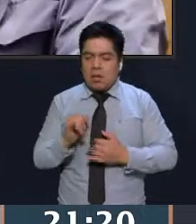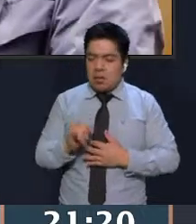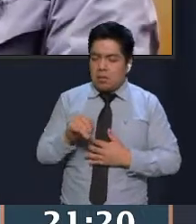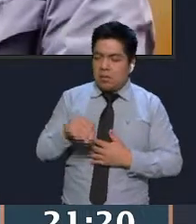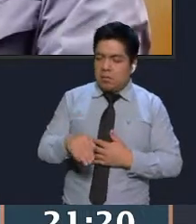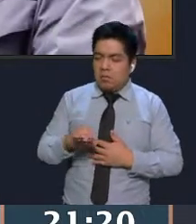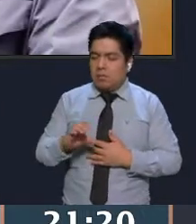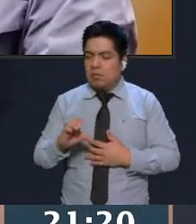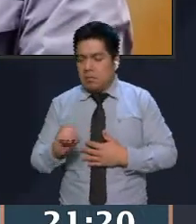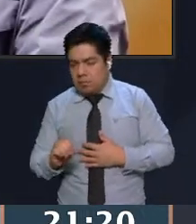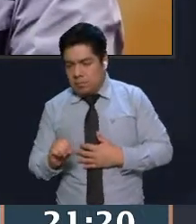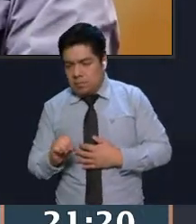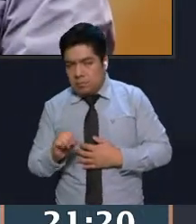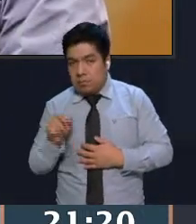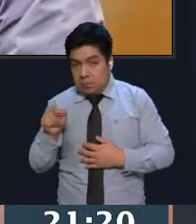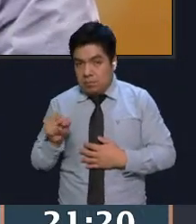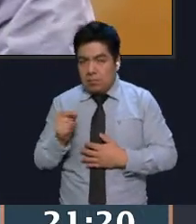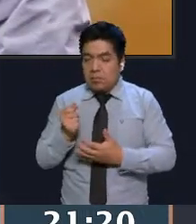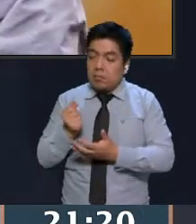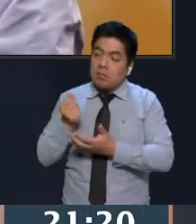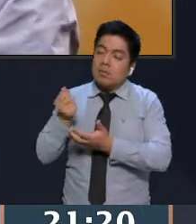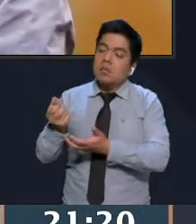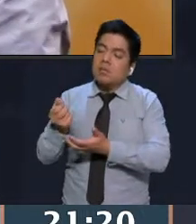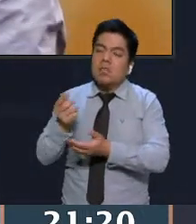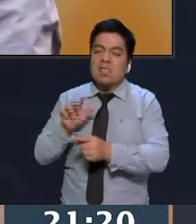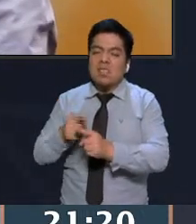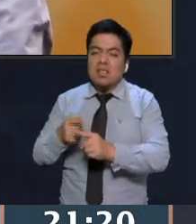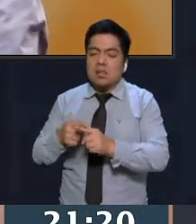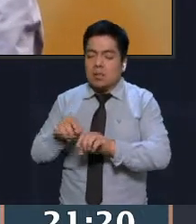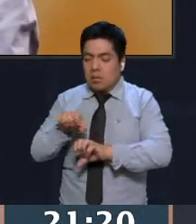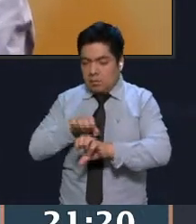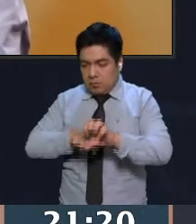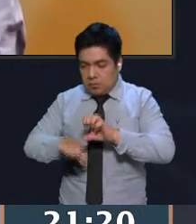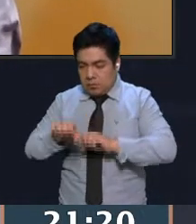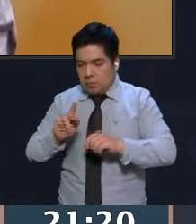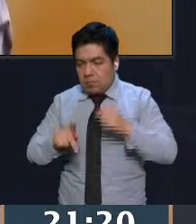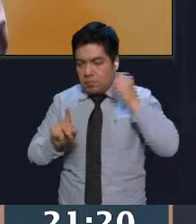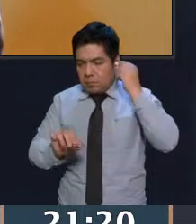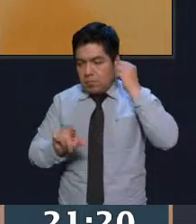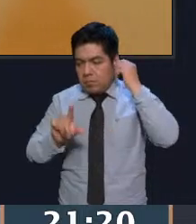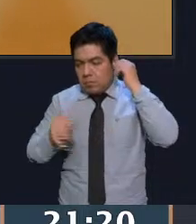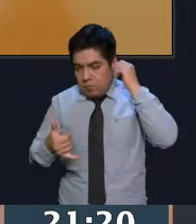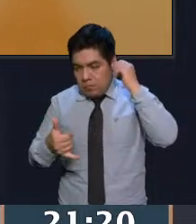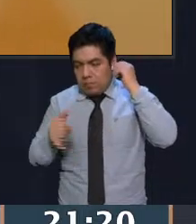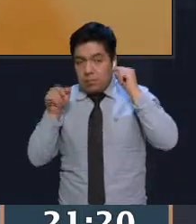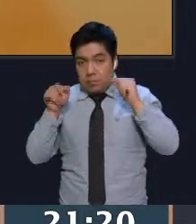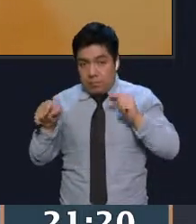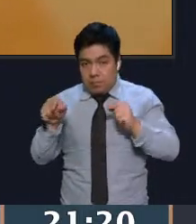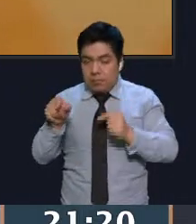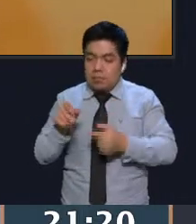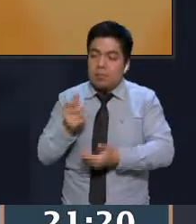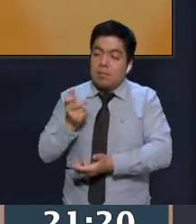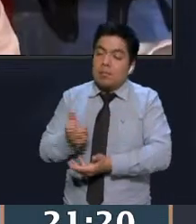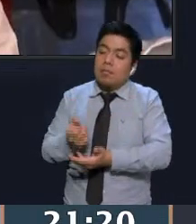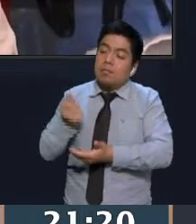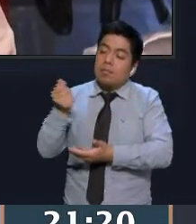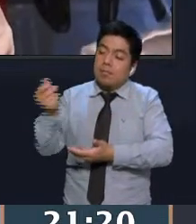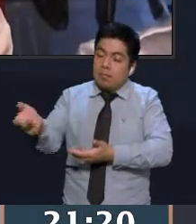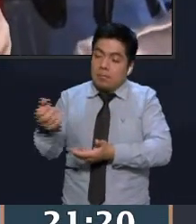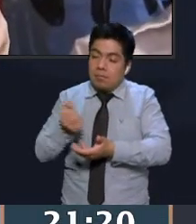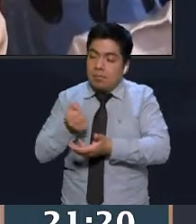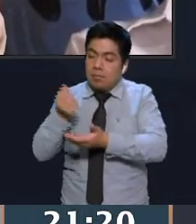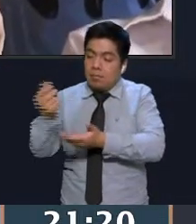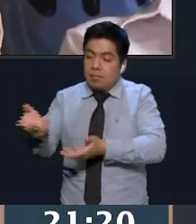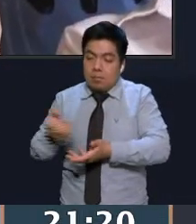financiado por empresas, particularmente el caso de Kimberly-Clark es la financiadora directa